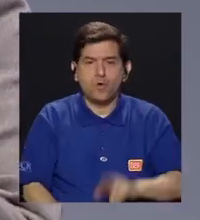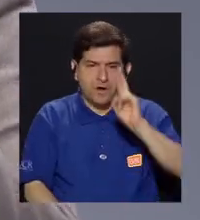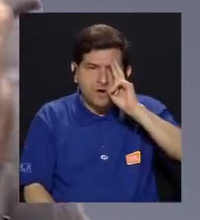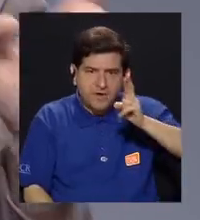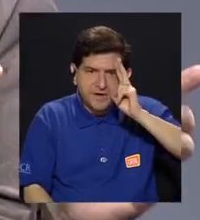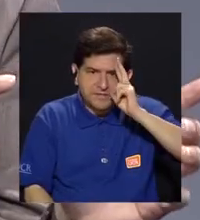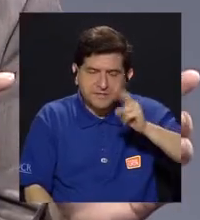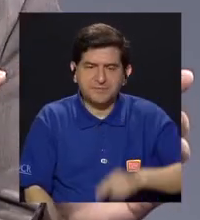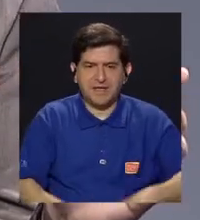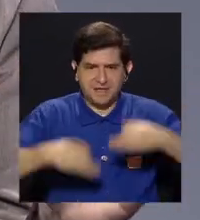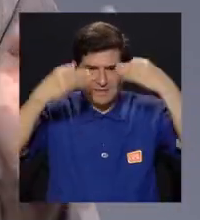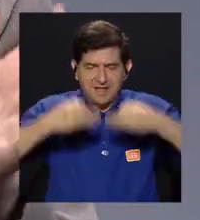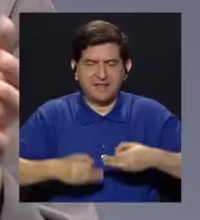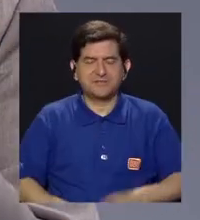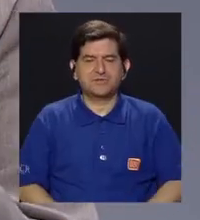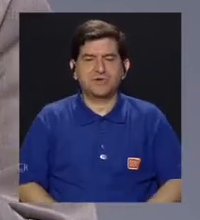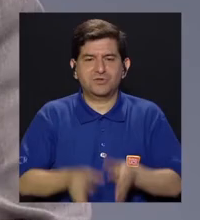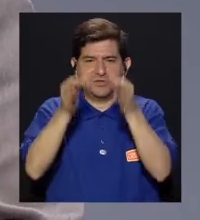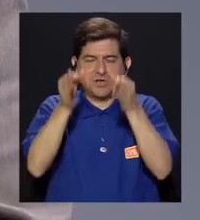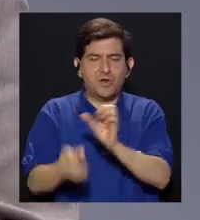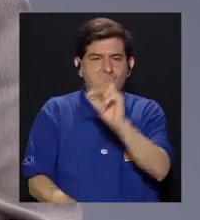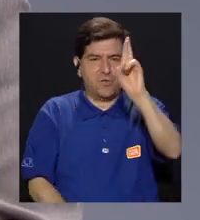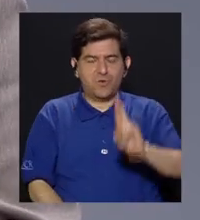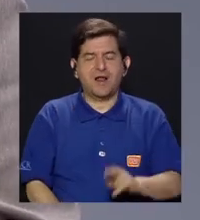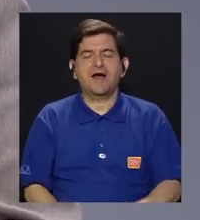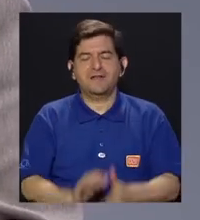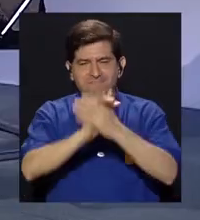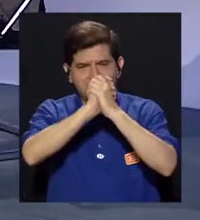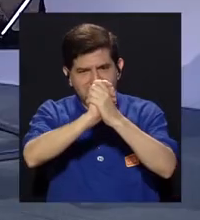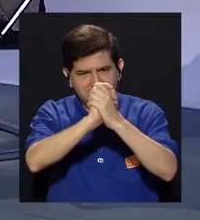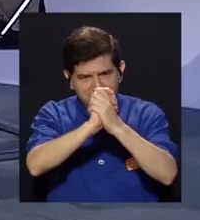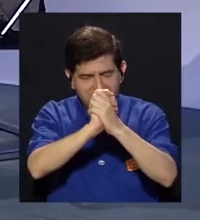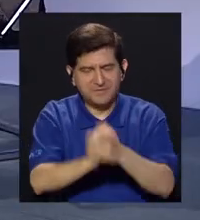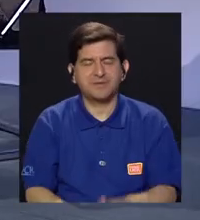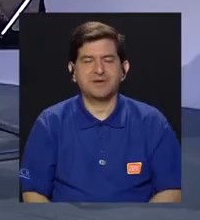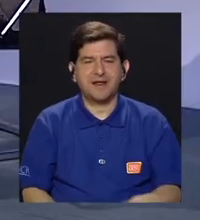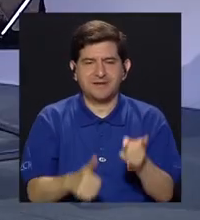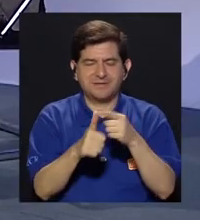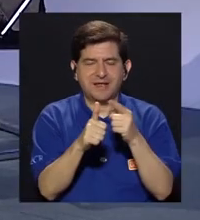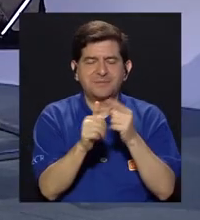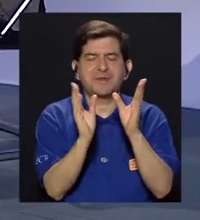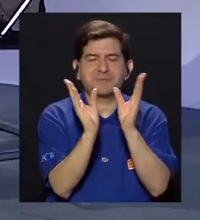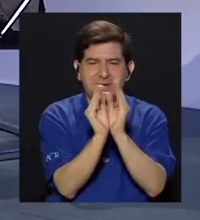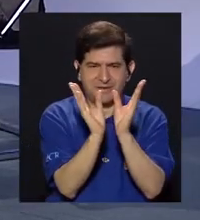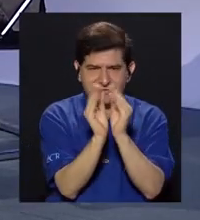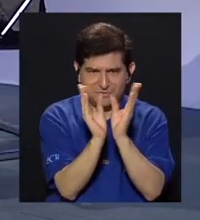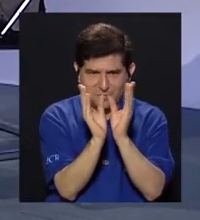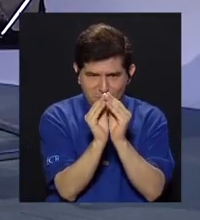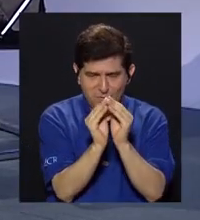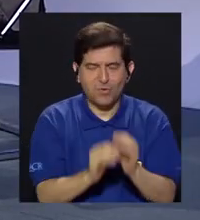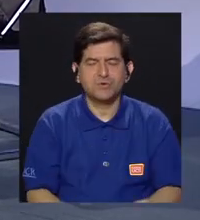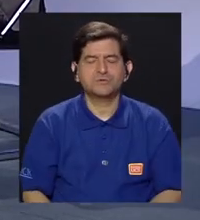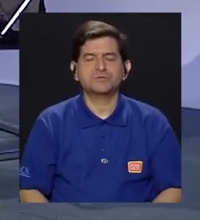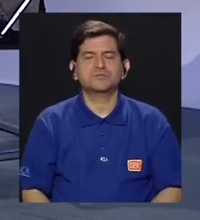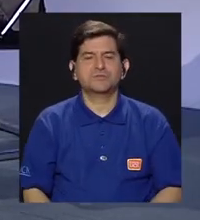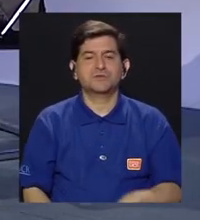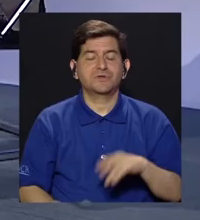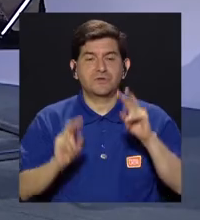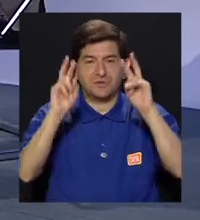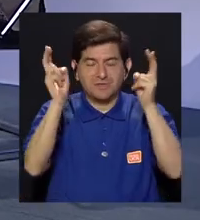google va a respetar la decisión del tribunal costarricense primero felicitarlo por la organización del primer simposio